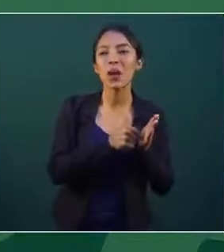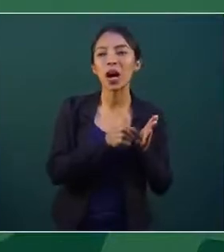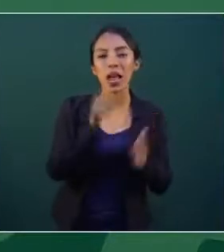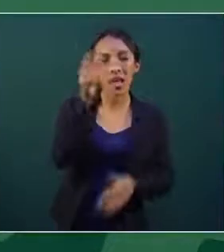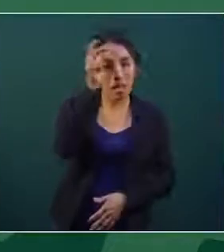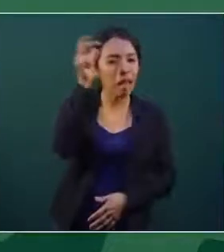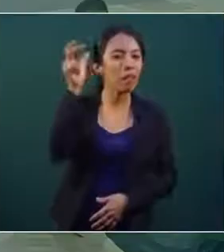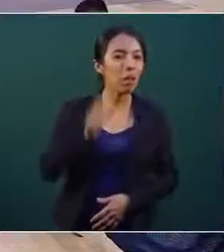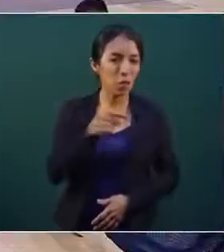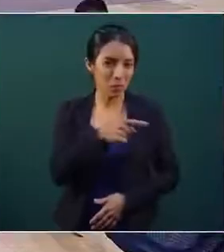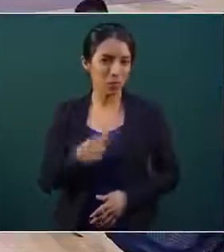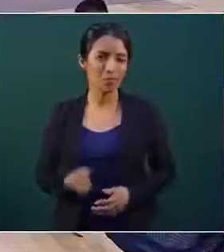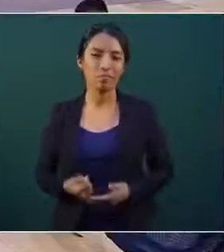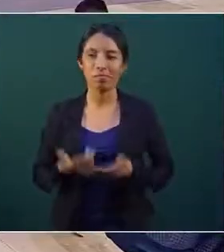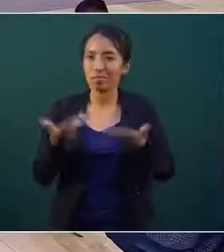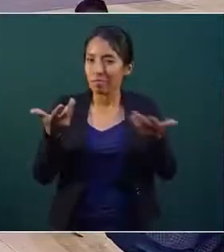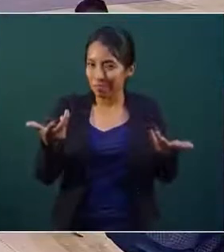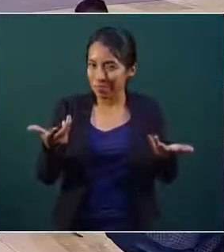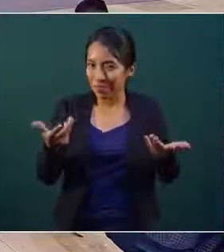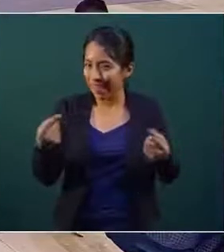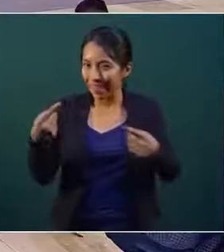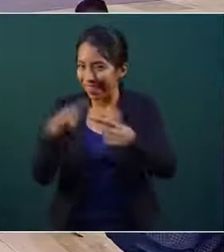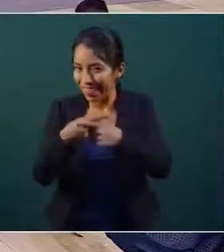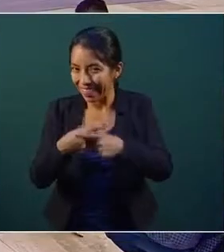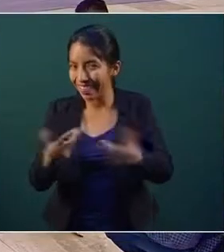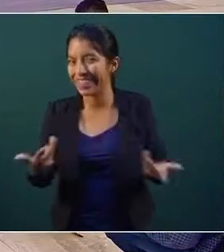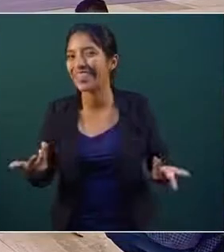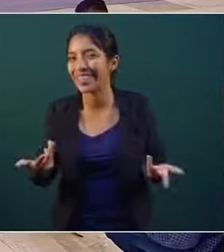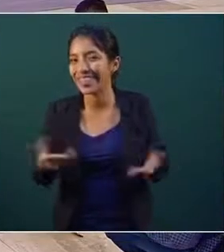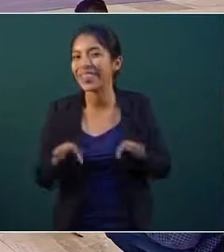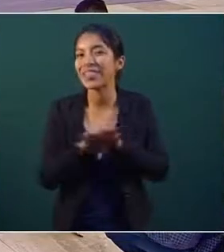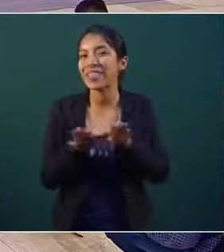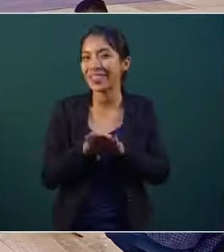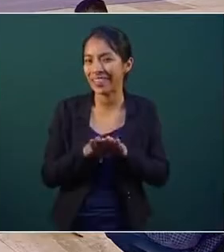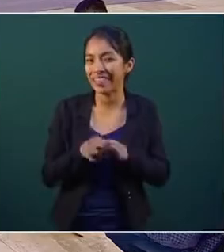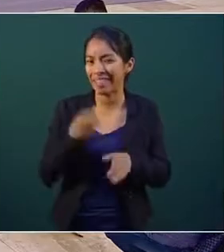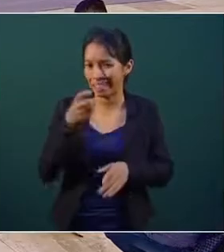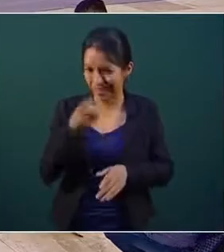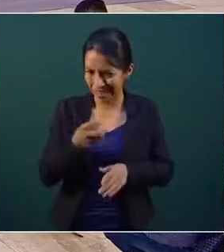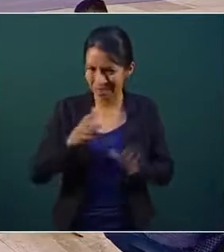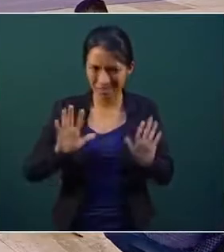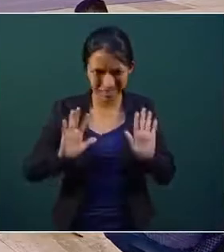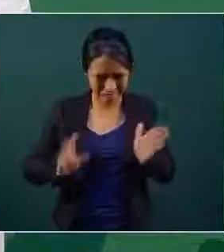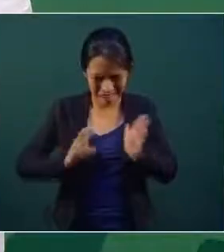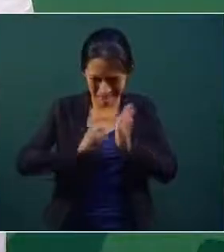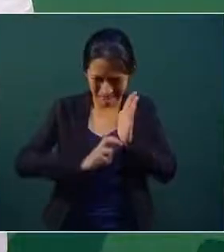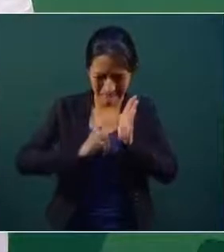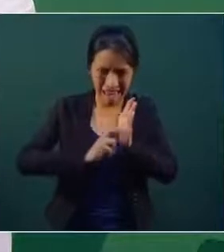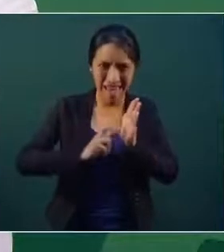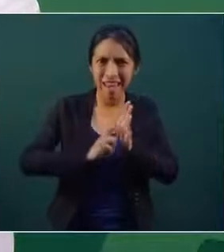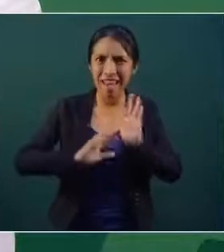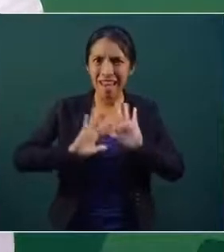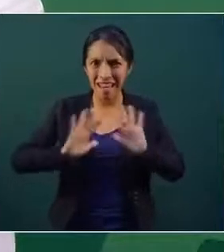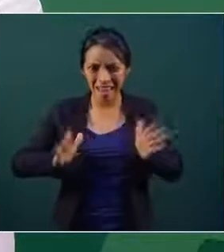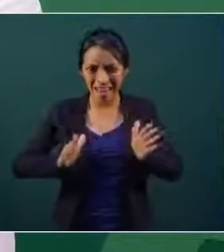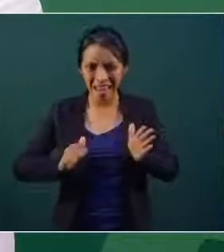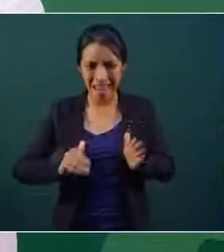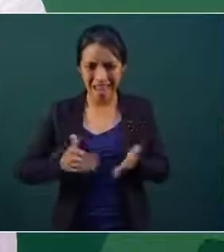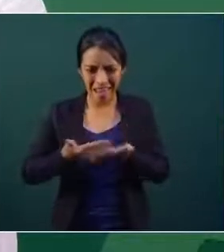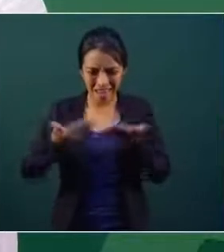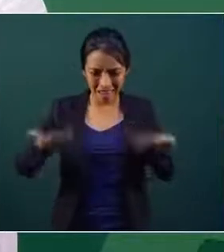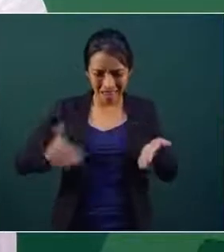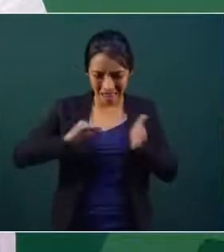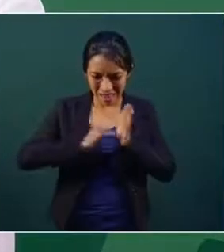Entonces, todo eso se corrigió. Las instalaciones estratégicas de petróleo están a